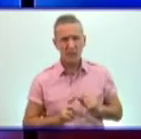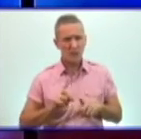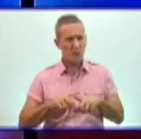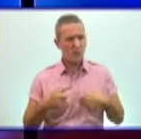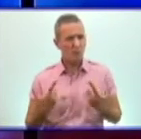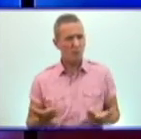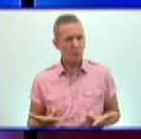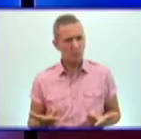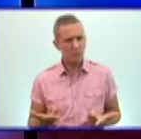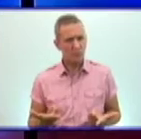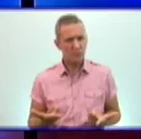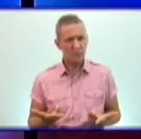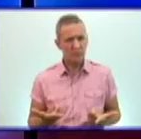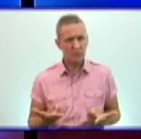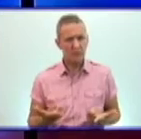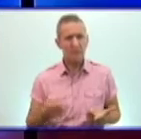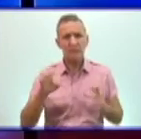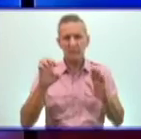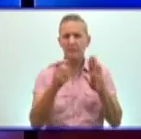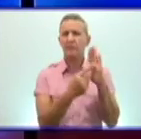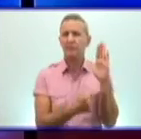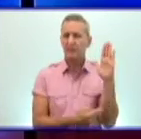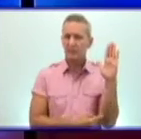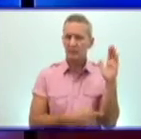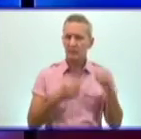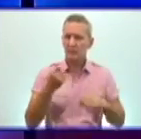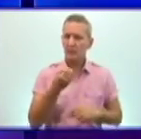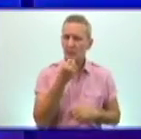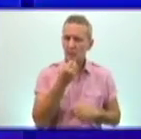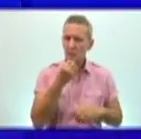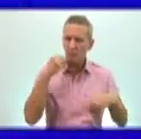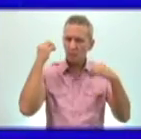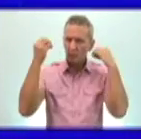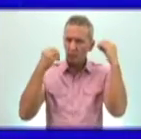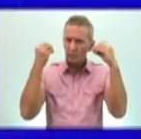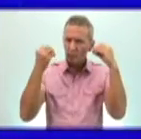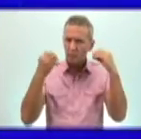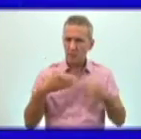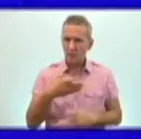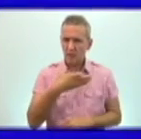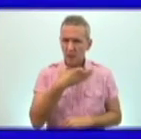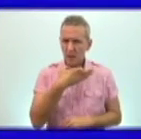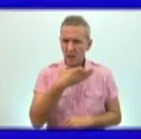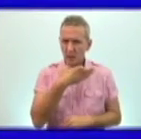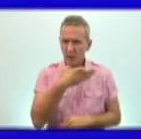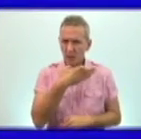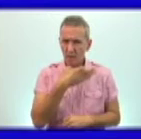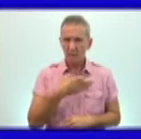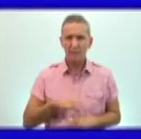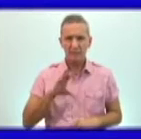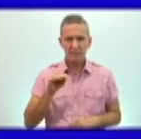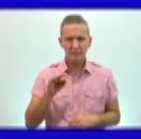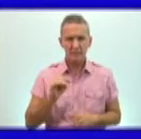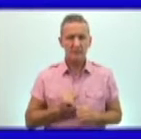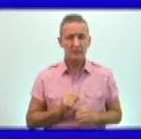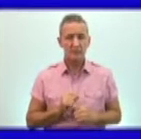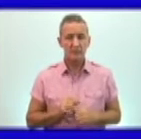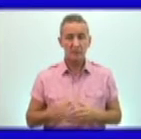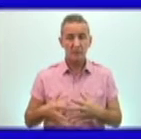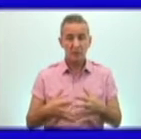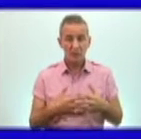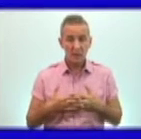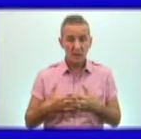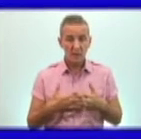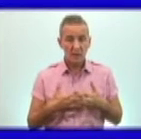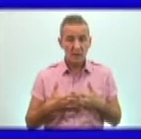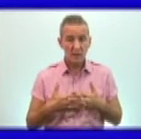general ocurre eso? Son elementos que usted puede reflexionar. Y dice Fidel Castro en términos generales respondiendo a ello. El capitalismo